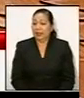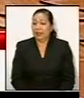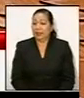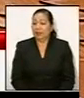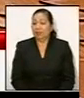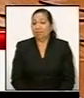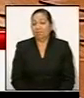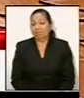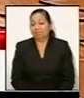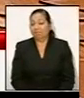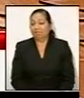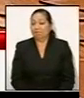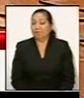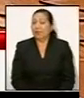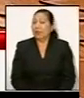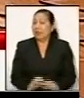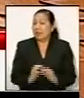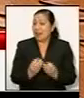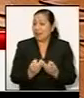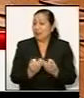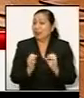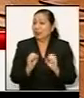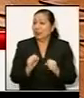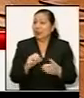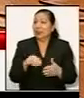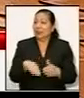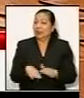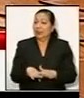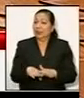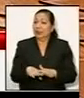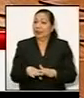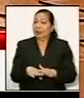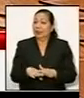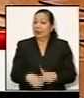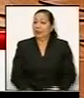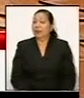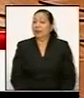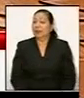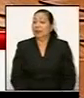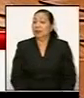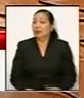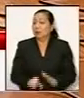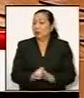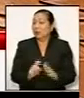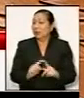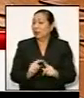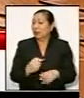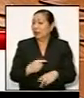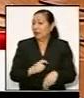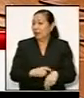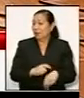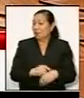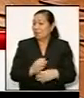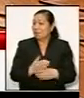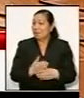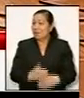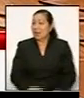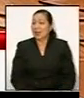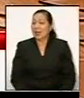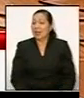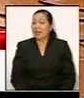la familia está digamos atraviesa digamos el tema curricular en diferentes momentos de diferentes para que se